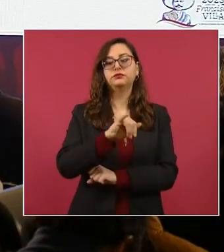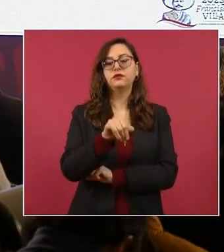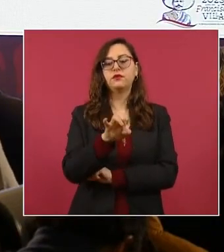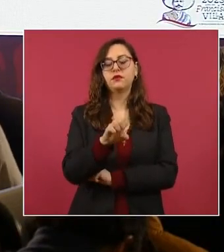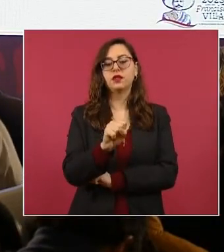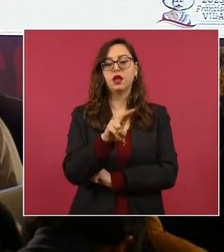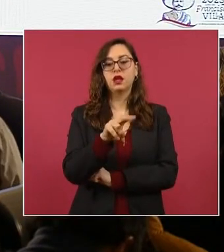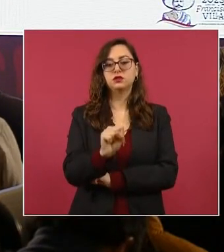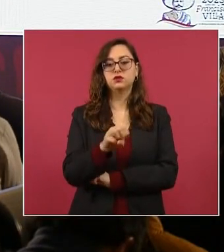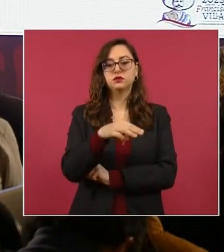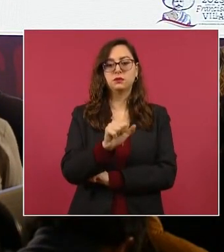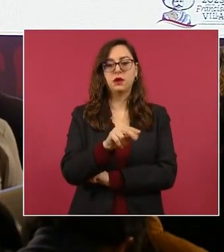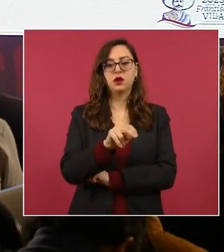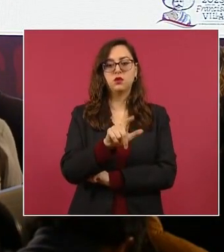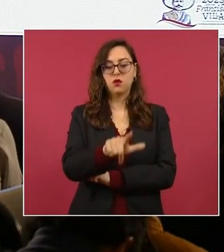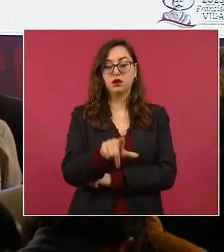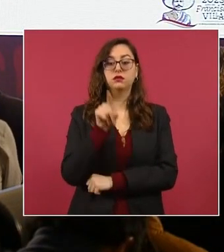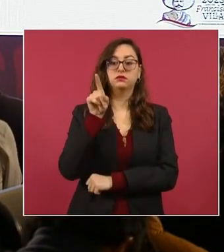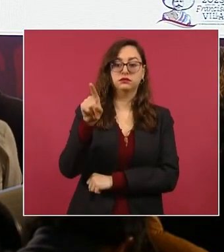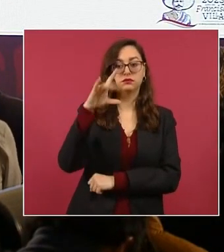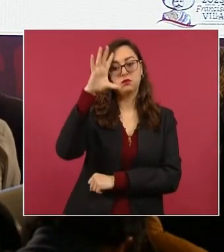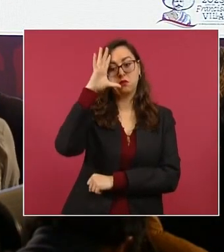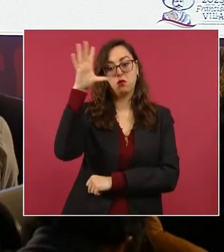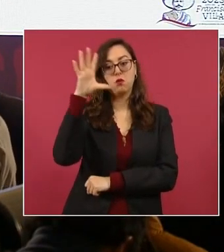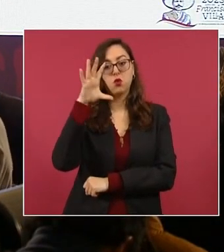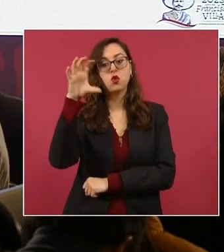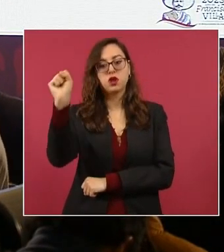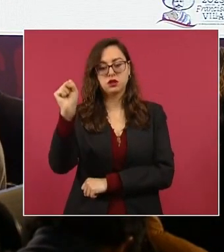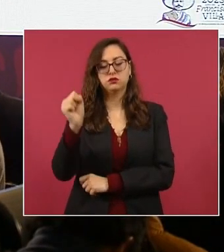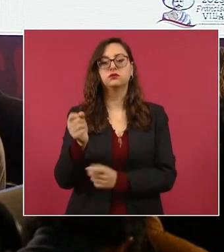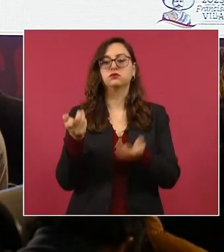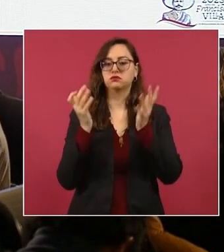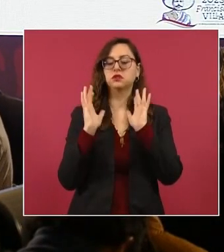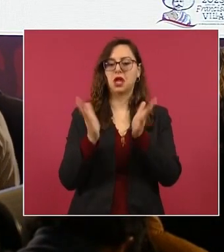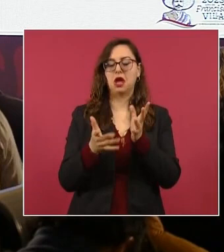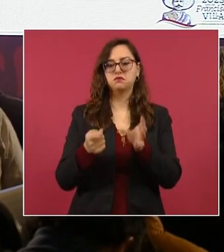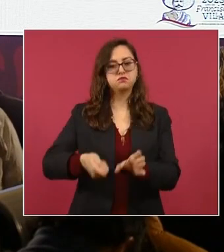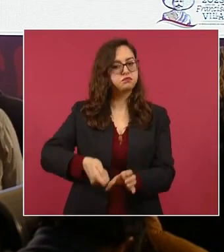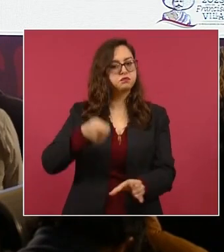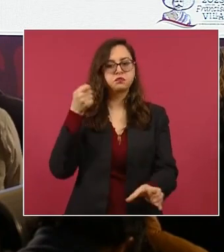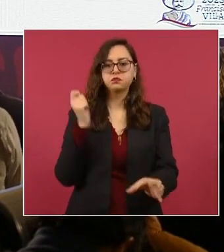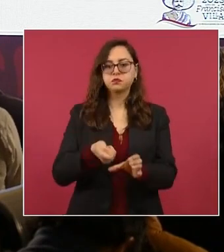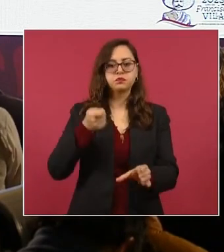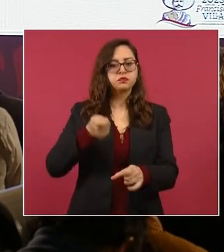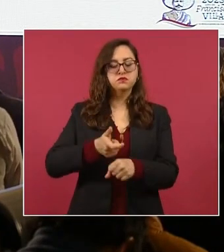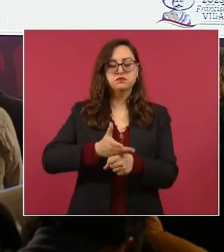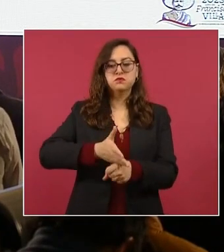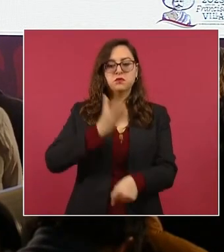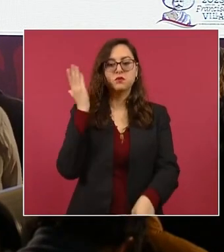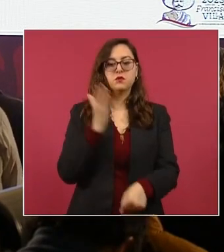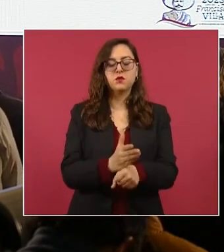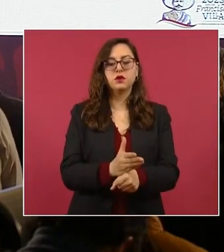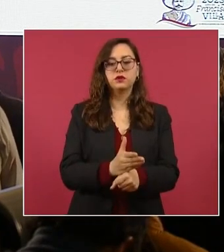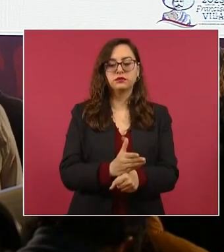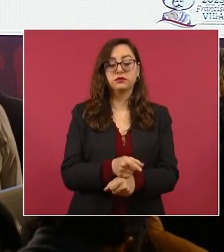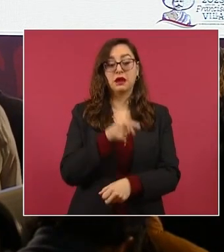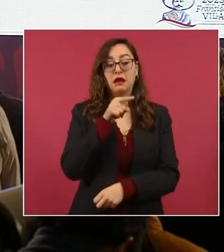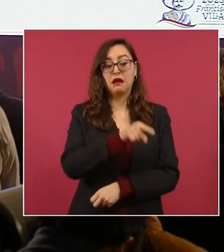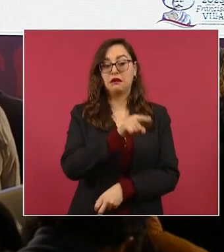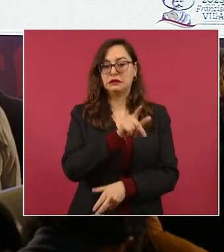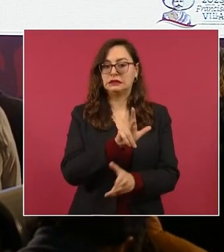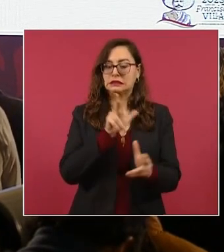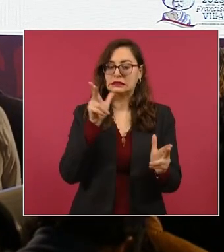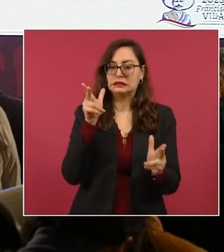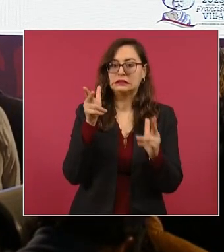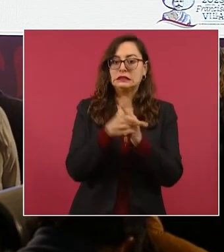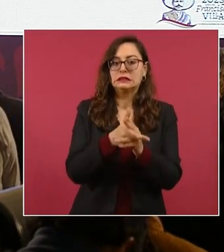General del Estado de Morelos logró obtener de un juez esta sentencia. Al acusado es por homicidio